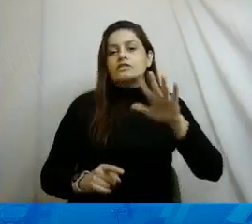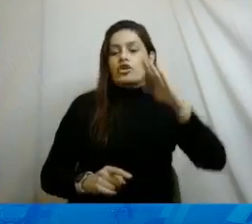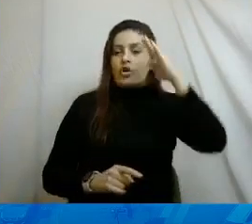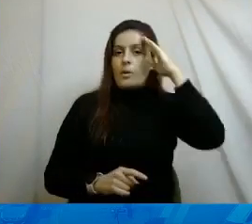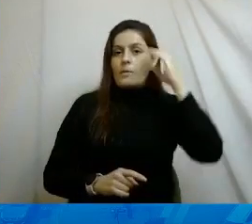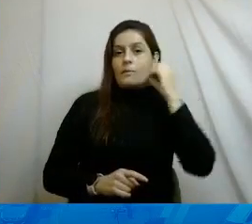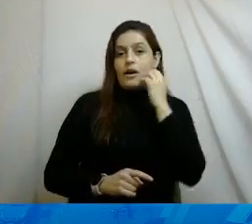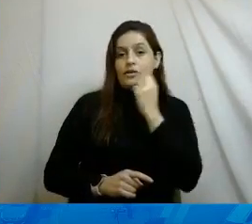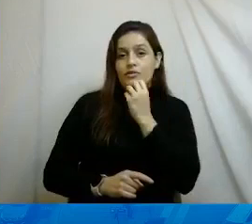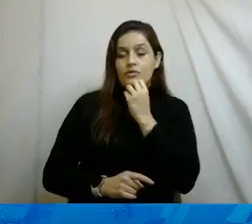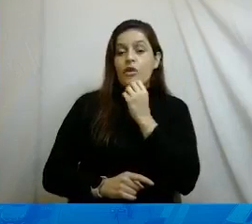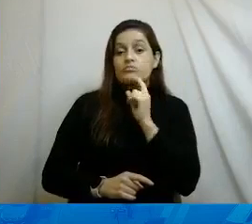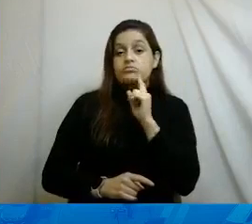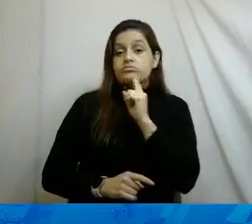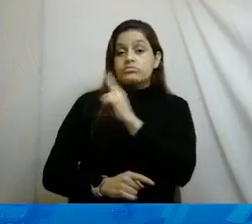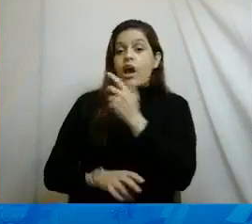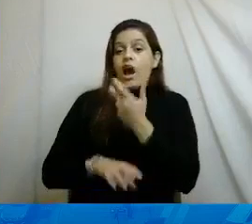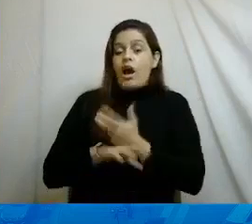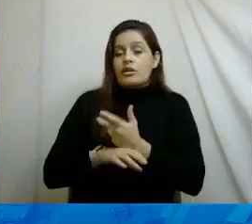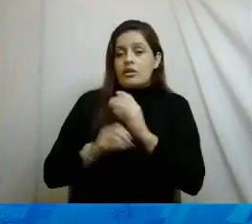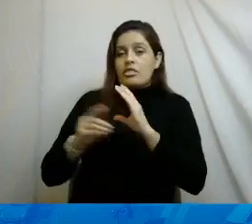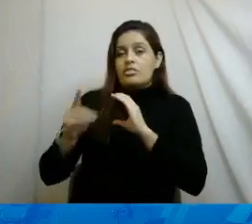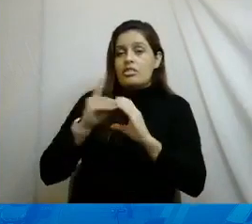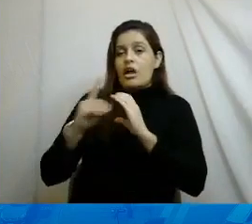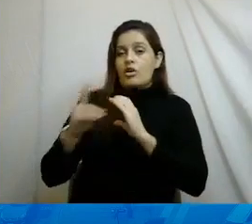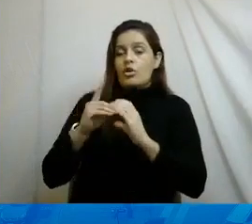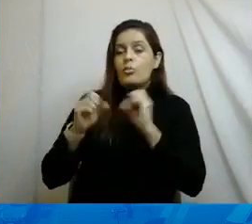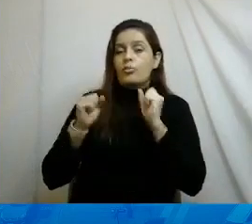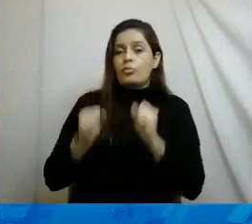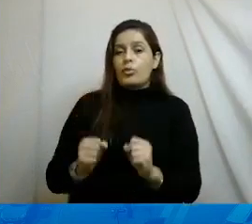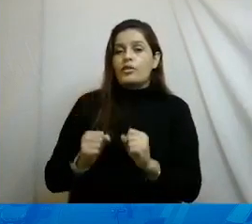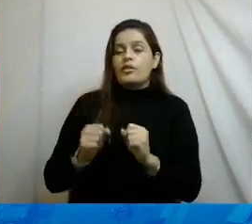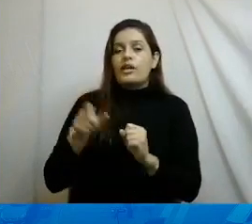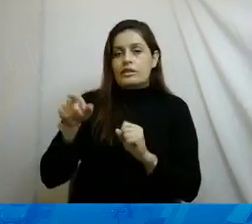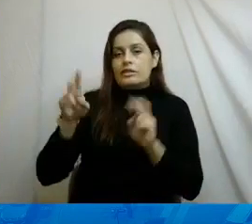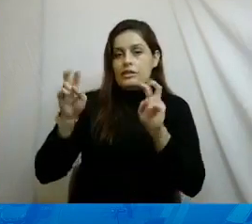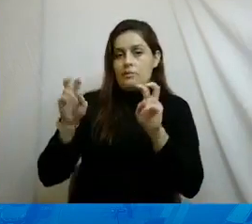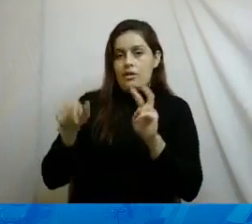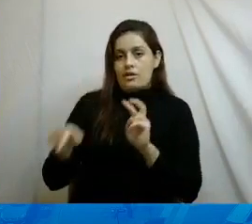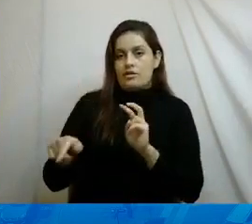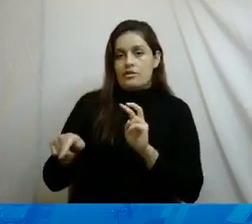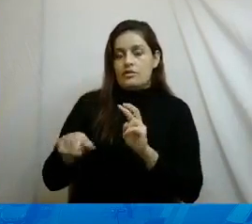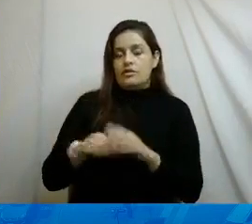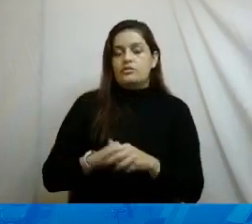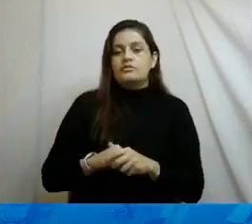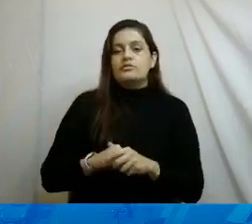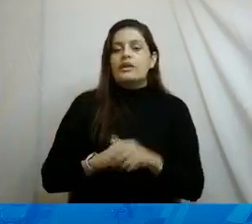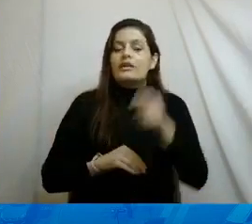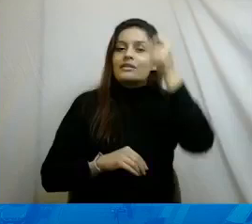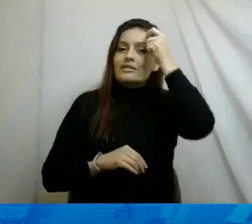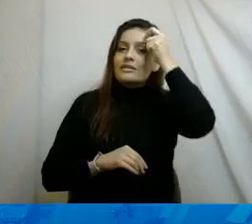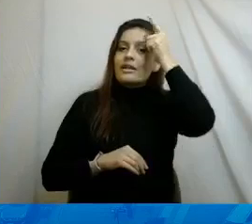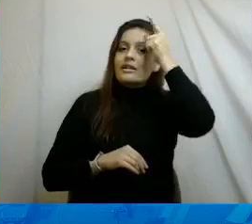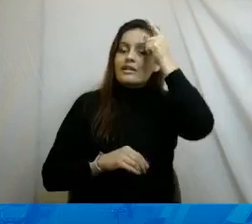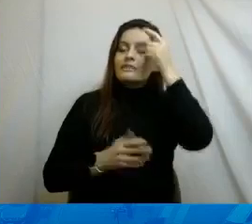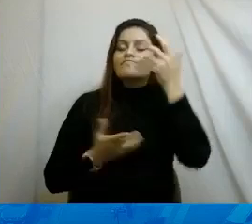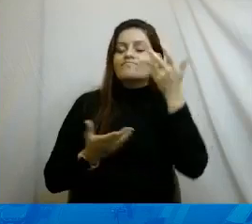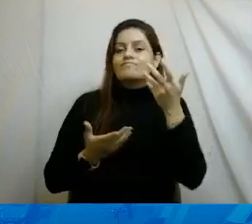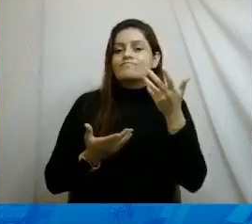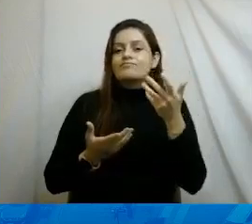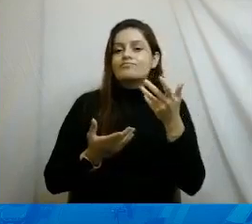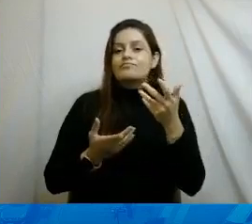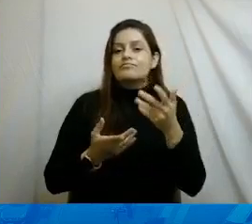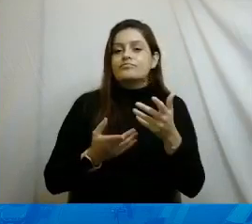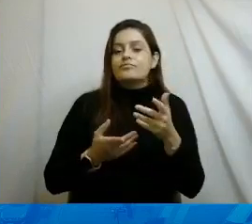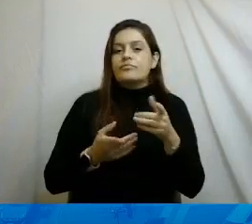ende, ha existido espacios de diálogo para transmitir también sobre este caso en particular. Y entendiendo que es algo que se